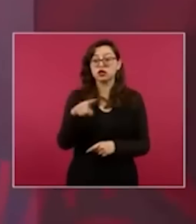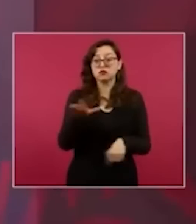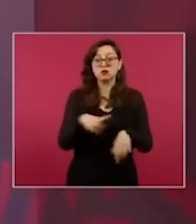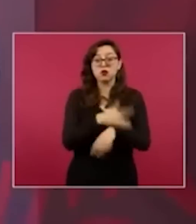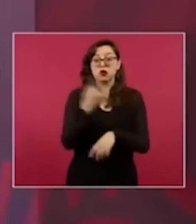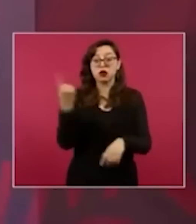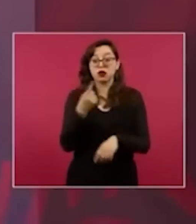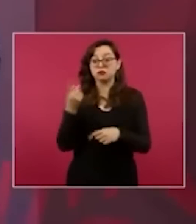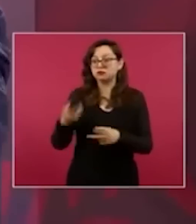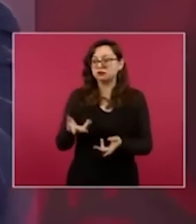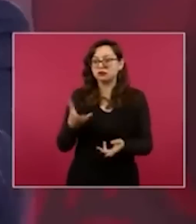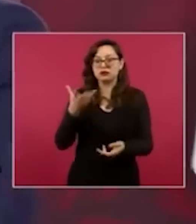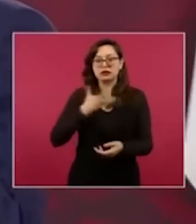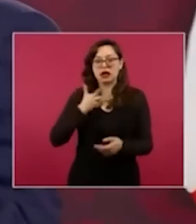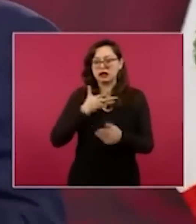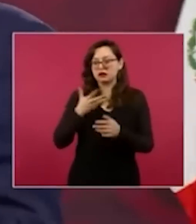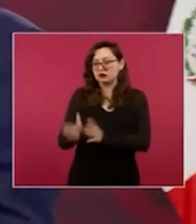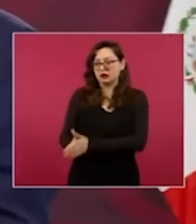eso